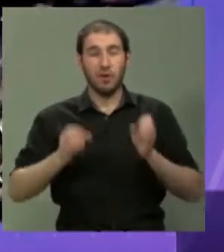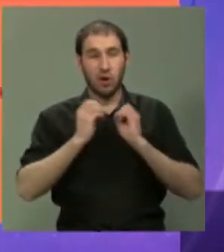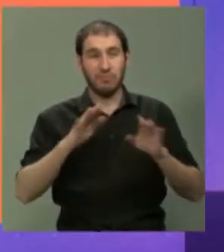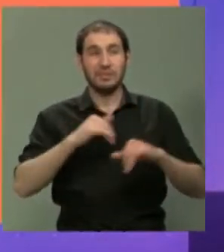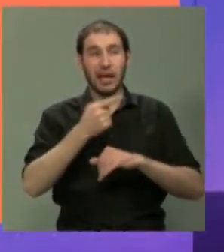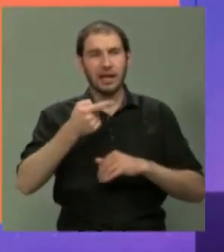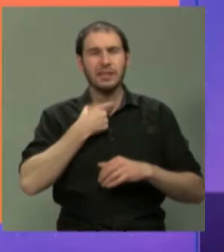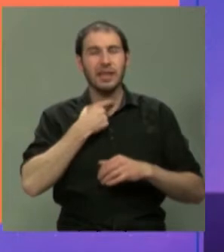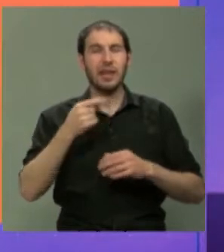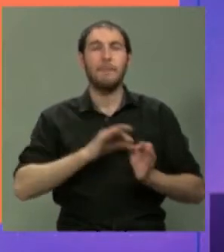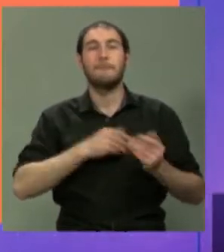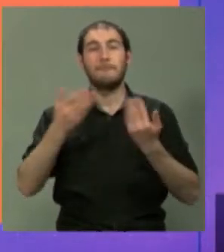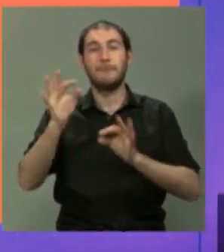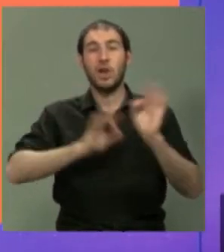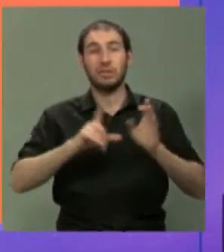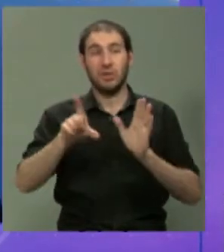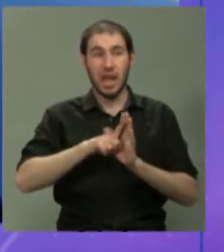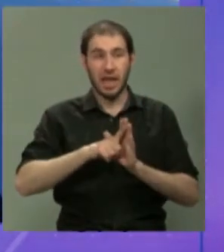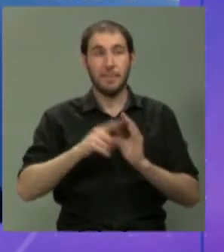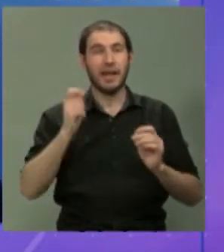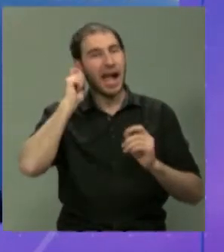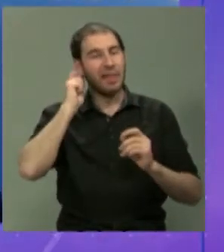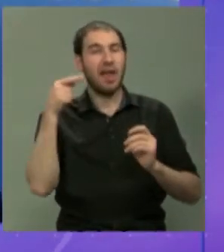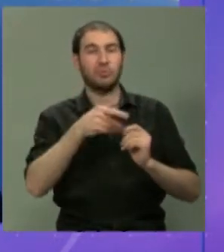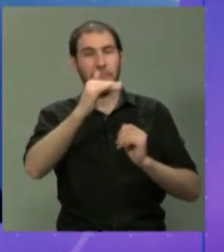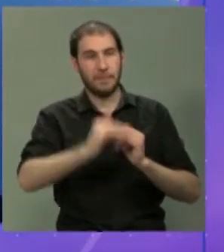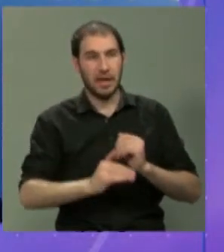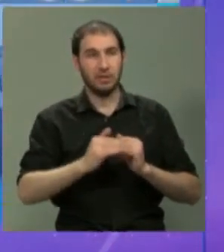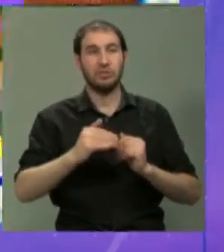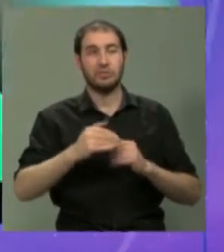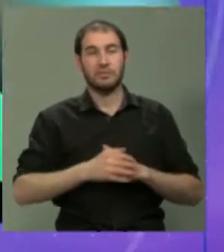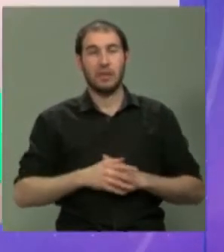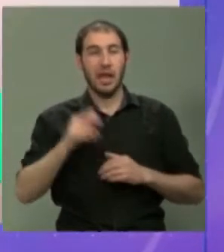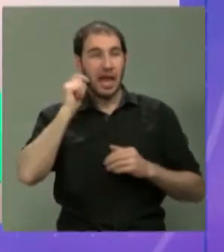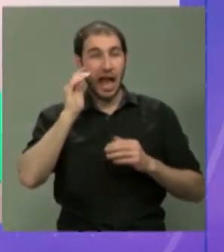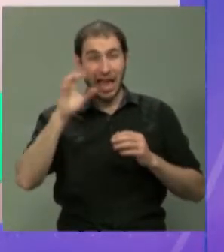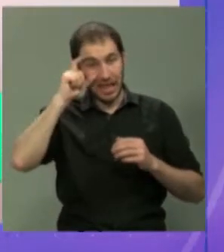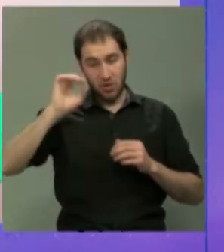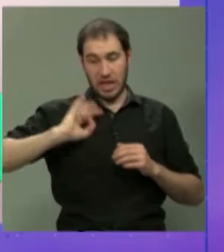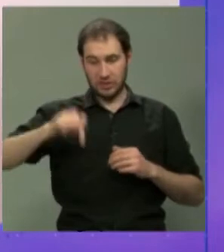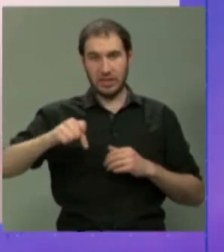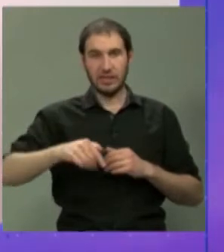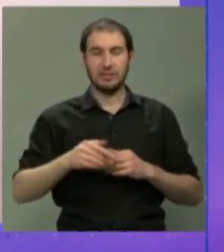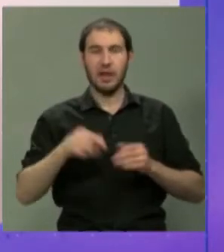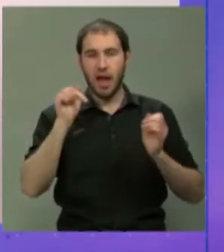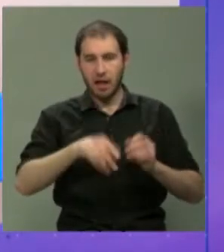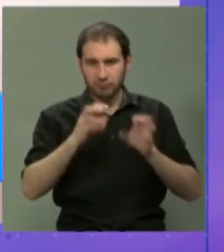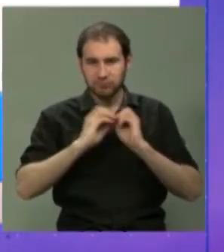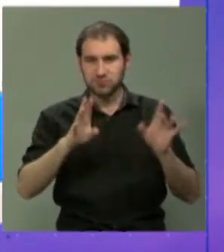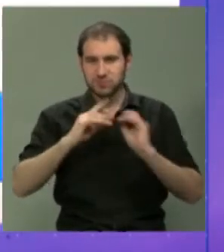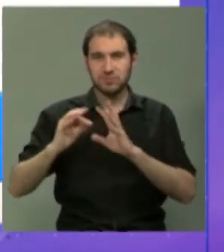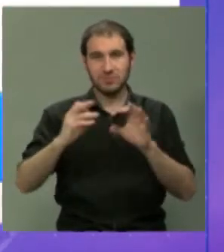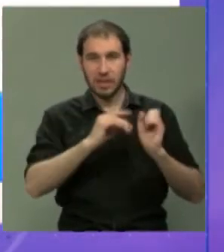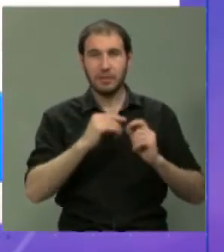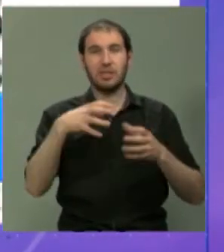conocer su intención de enviar un proyecto de ley para bajar la edad de imputabilidad de menores en enero de este año, se desató una serie de